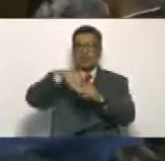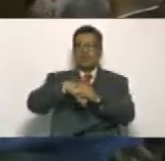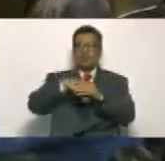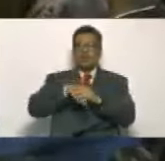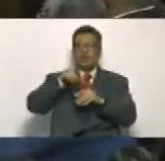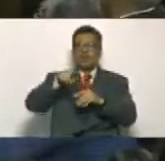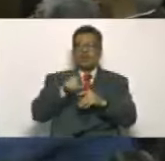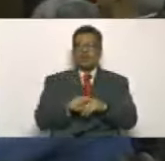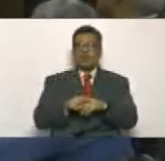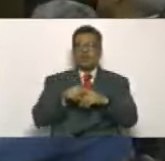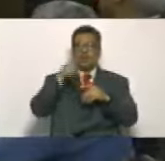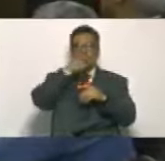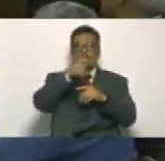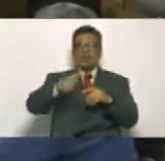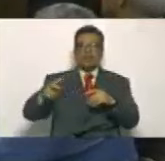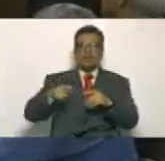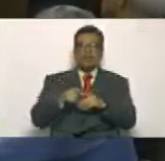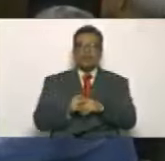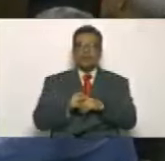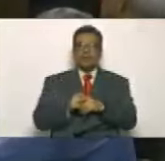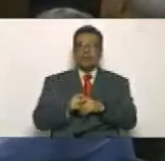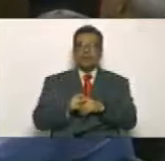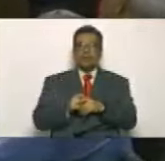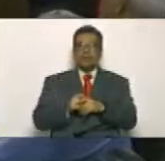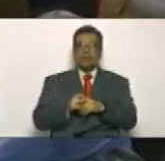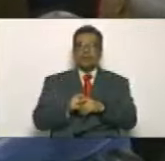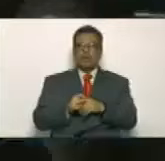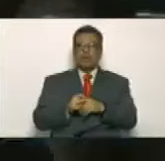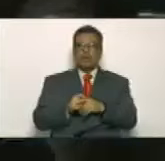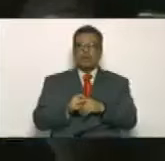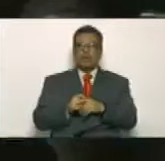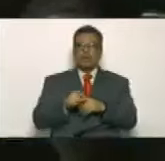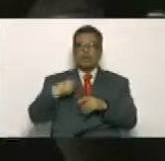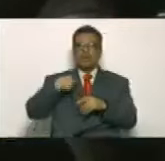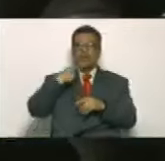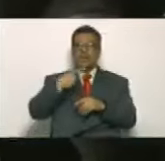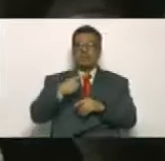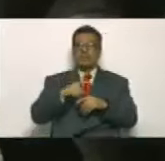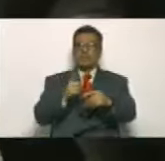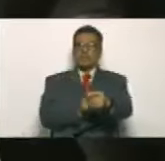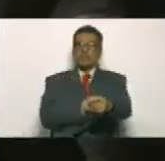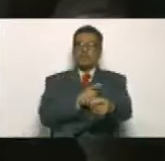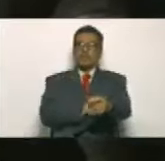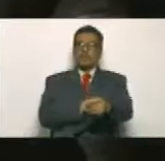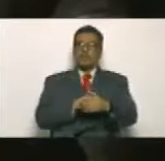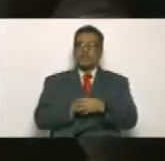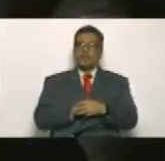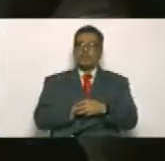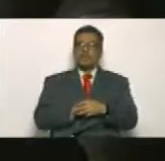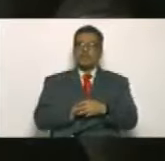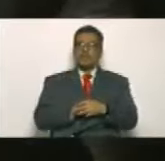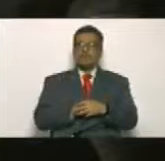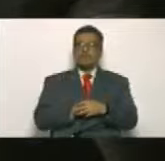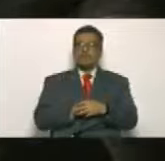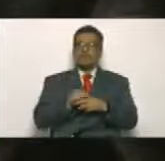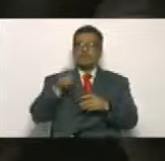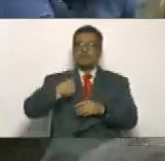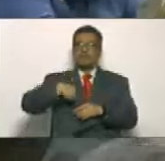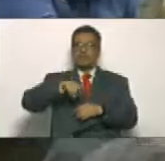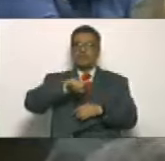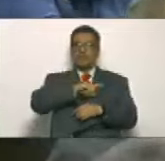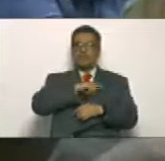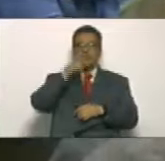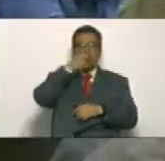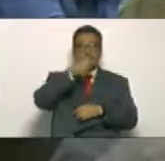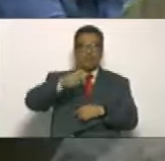por esos derechos de los pueblos indígenas. Entonces, tengo que decirles, hermanos, que nosotros los